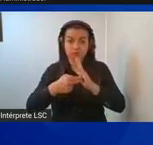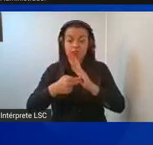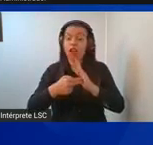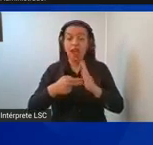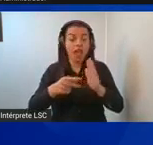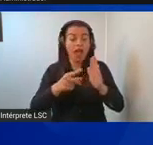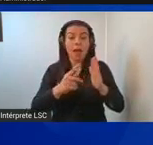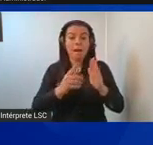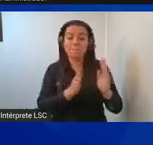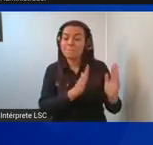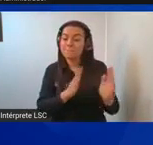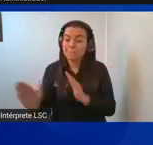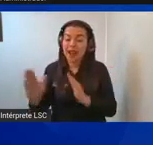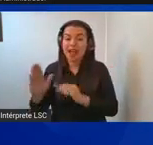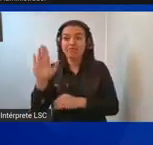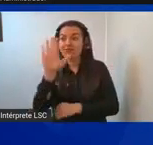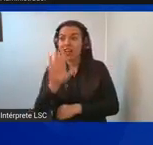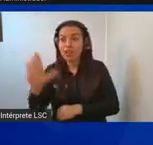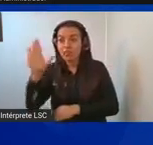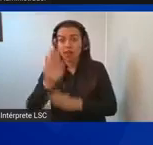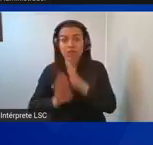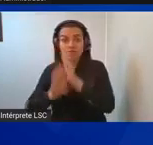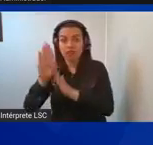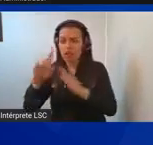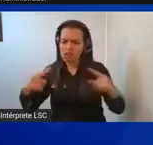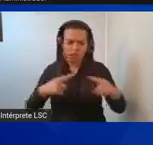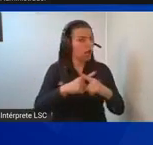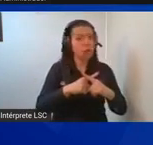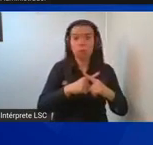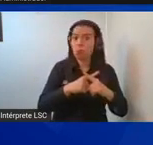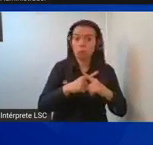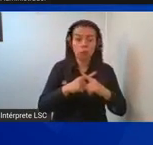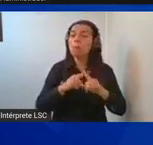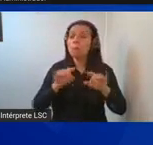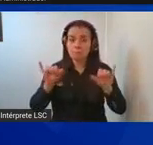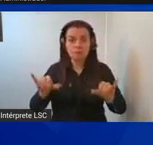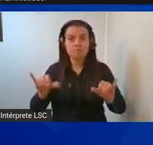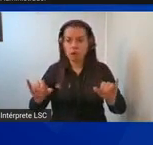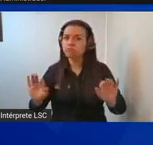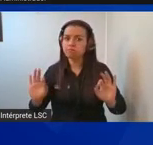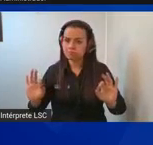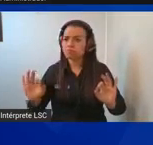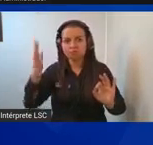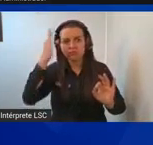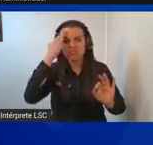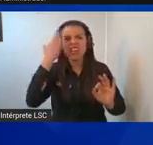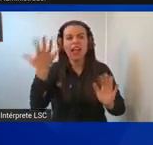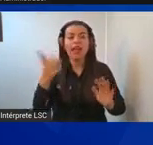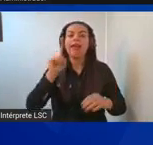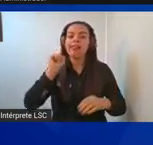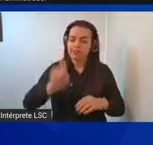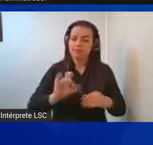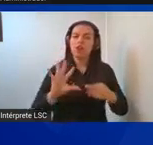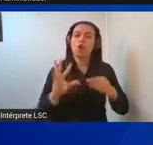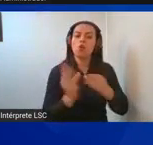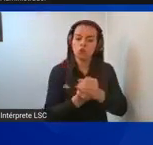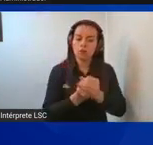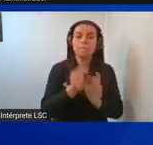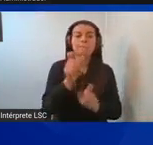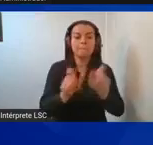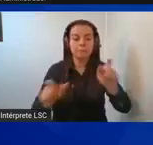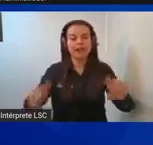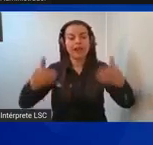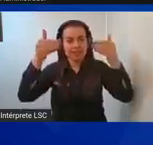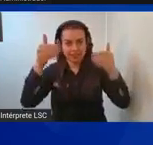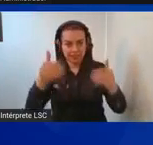quedó en el Plan Nacional de Desarrollo del presidente Duque, en donde estipuló las medidas para garantizar la inclusión de las personas en condición de